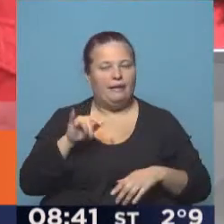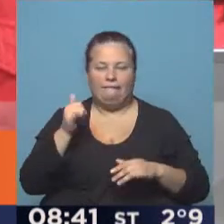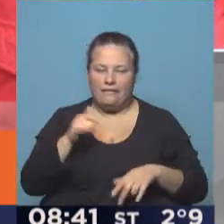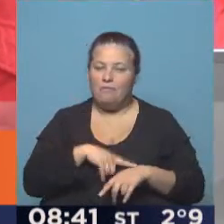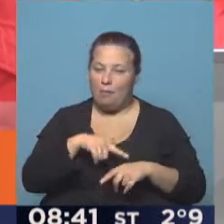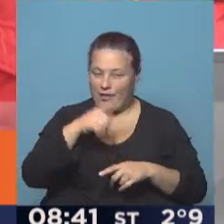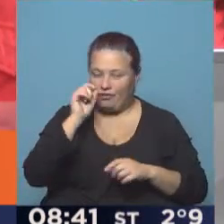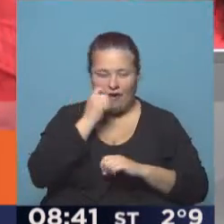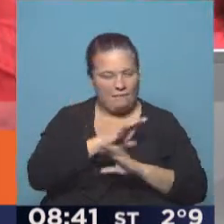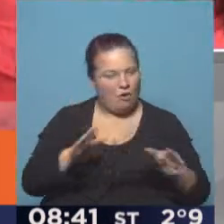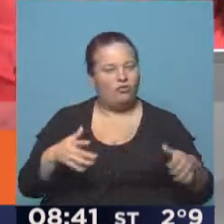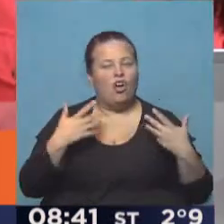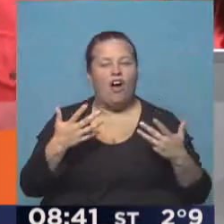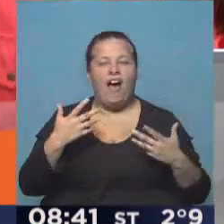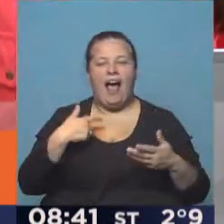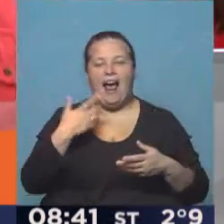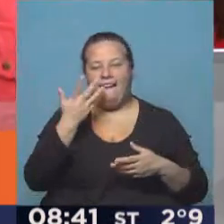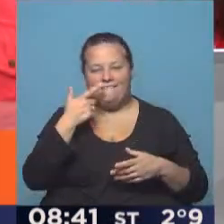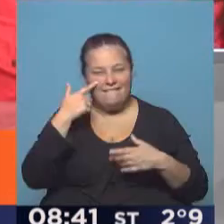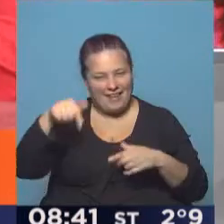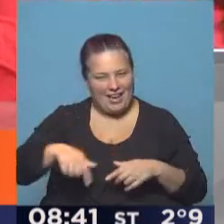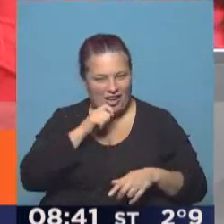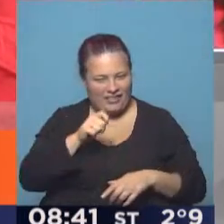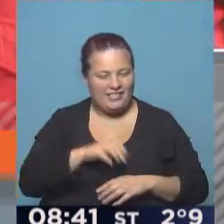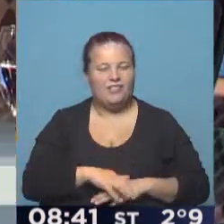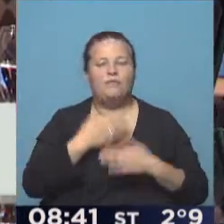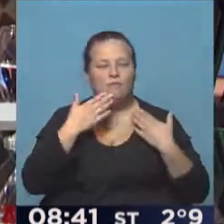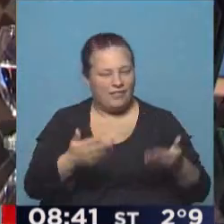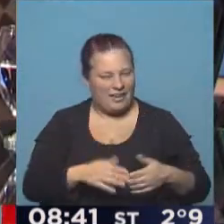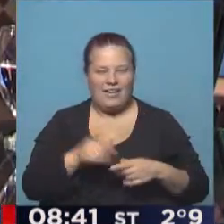momento va a ser maravilloso y ya espero tenerlo, ¿no? Aquí en el noticiero. Muchísimas gracias. A ustedes. Felicidades.